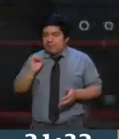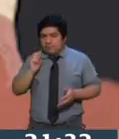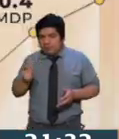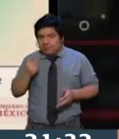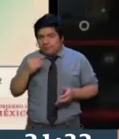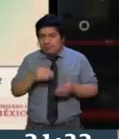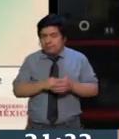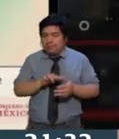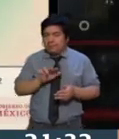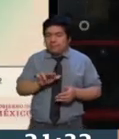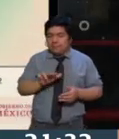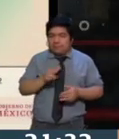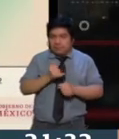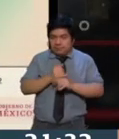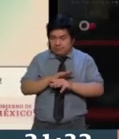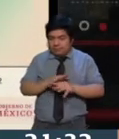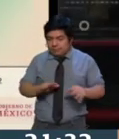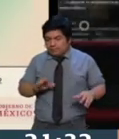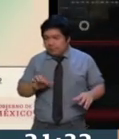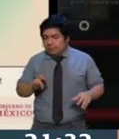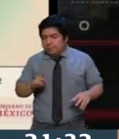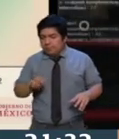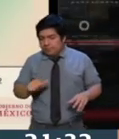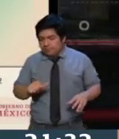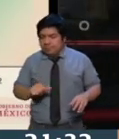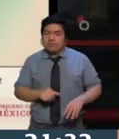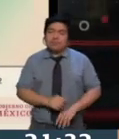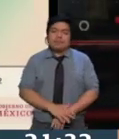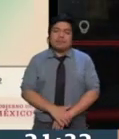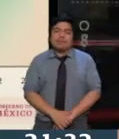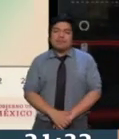2018. Infodemia.